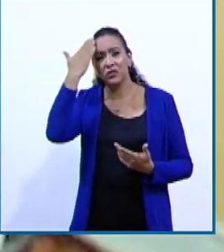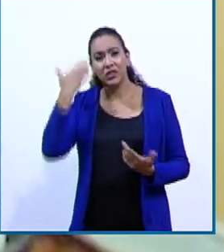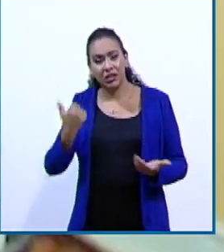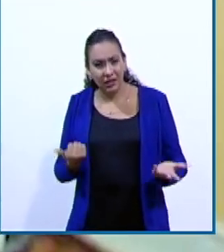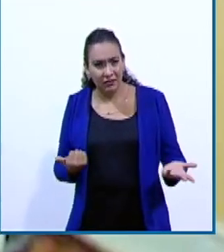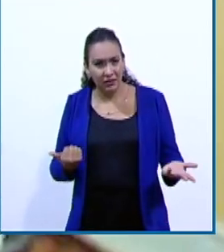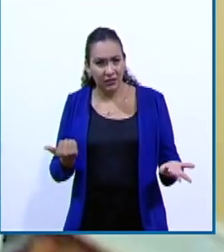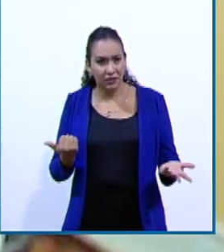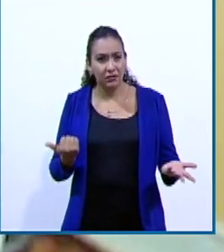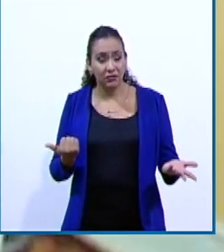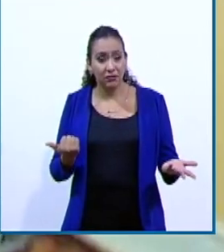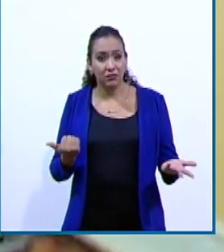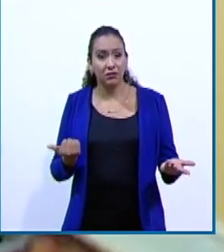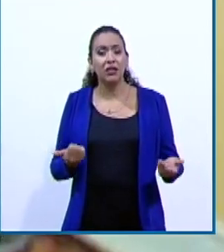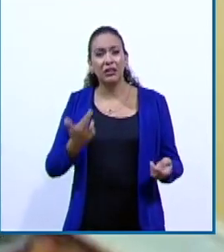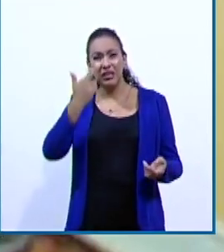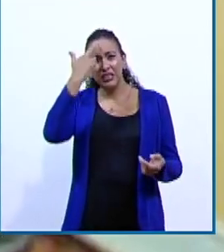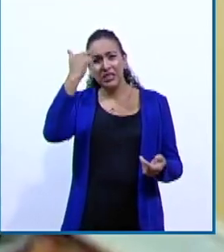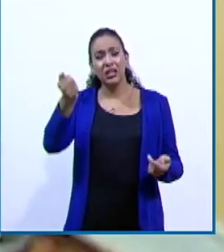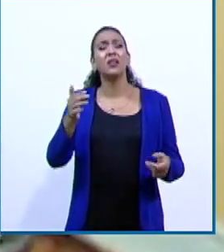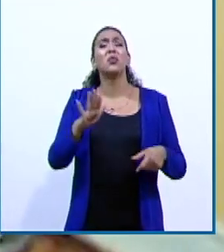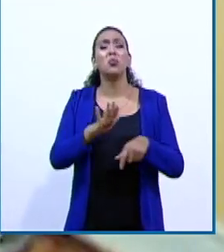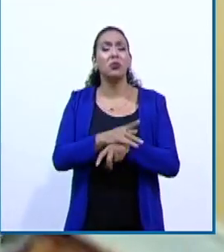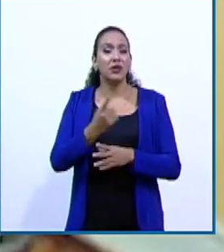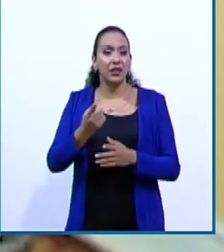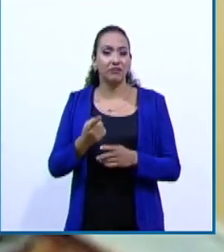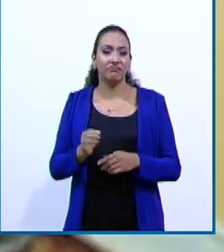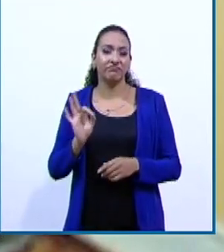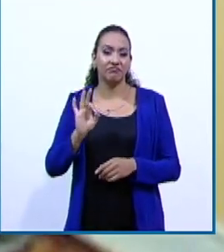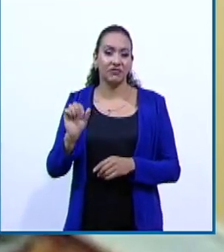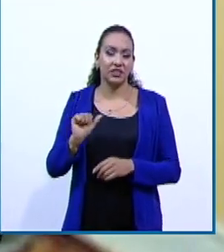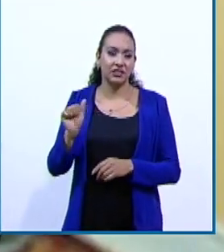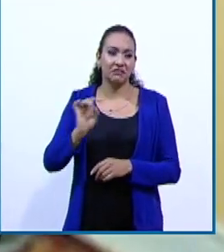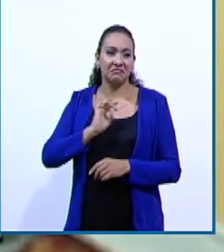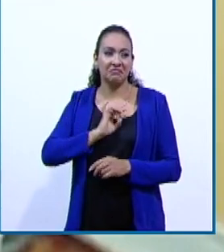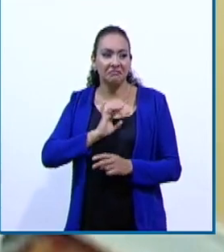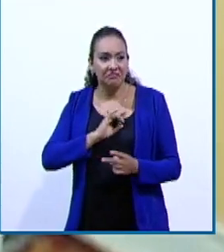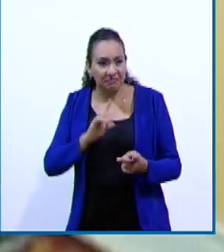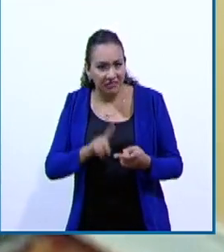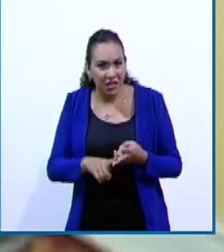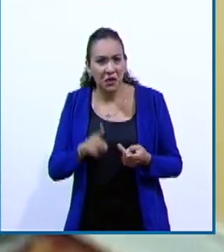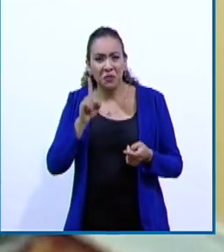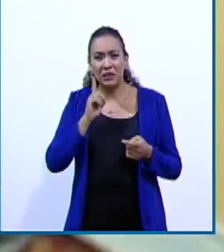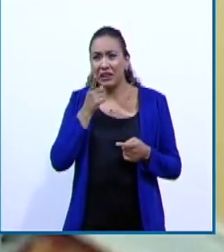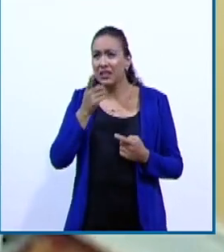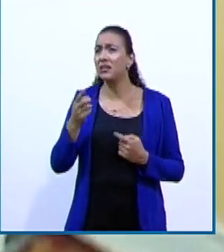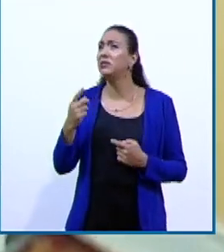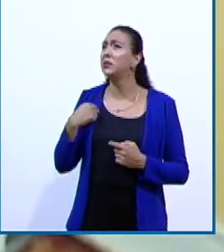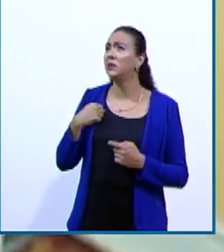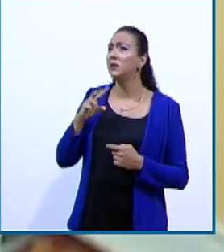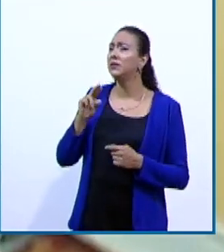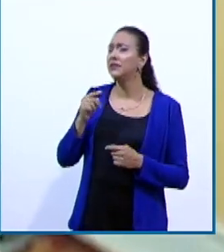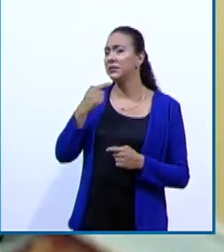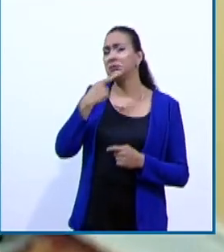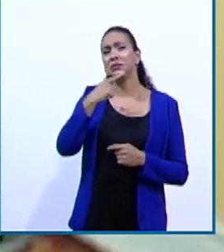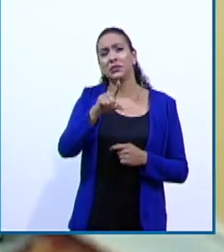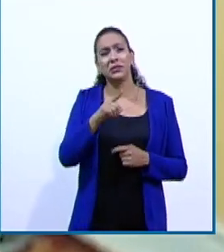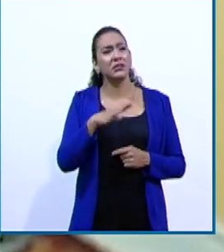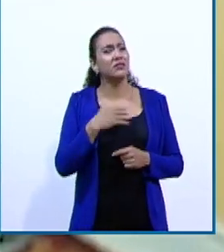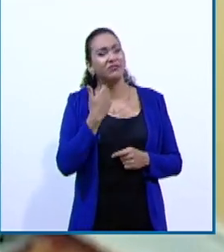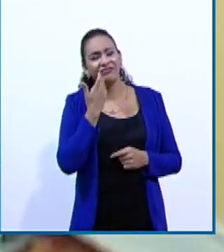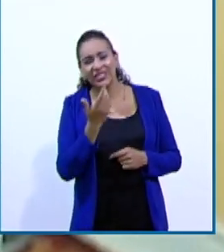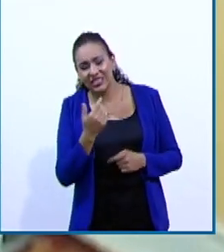todo motivadas por el miedo en muchas ocasiones a las consecuencias que